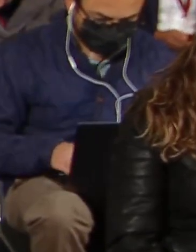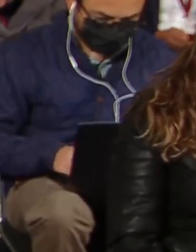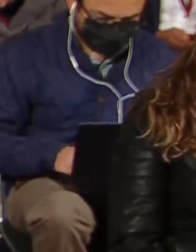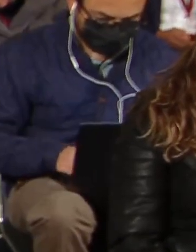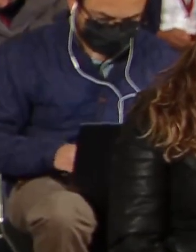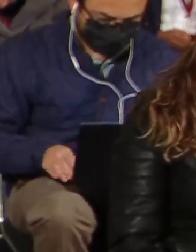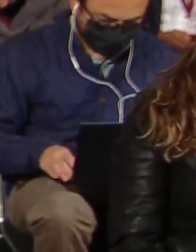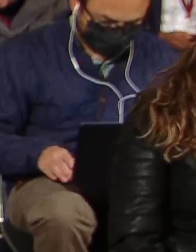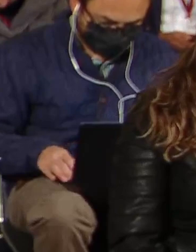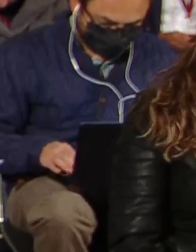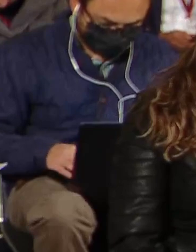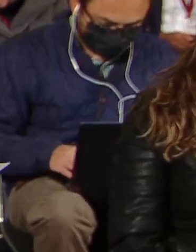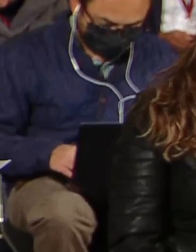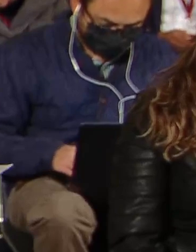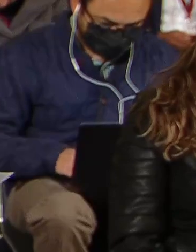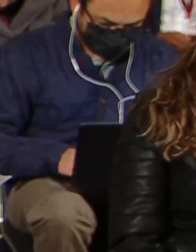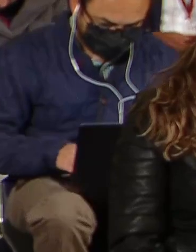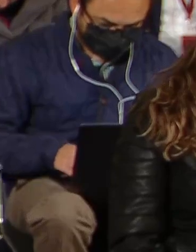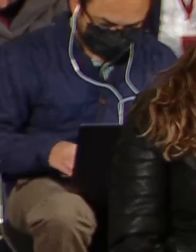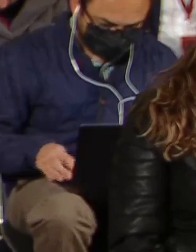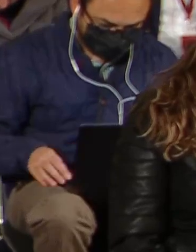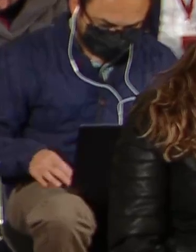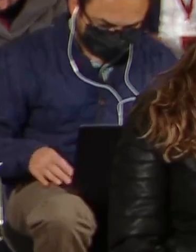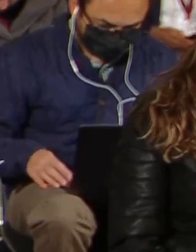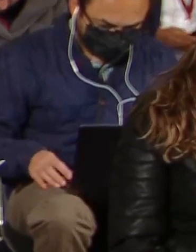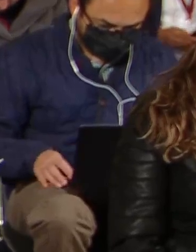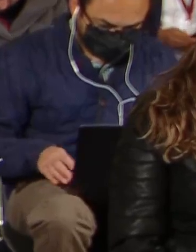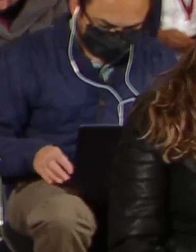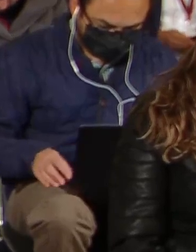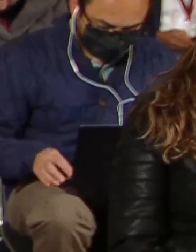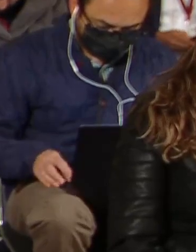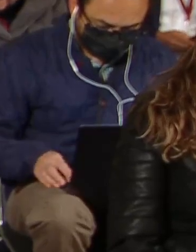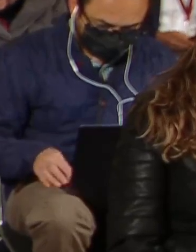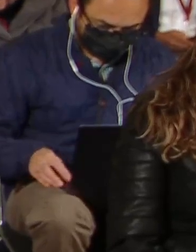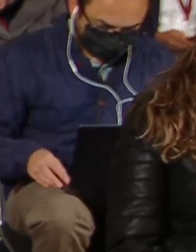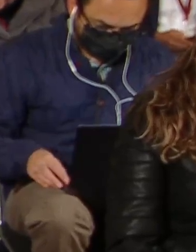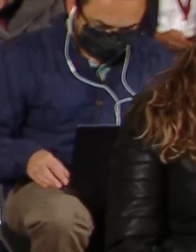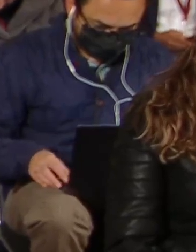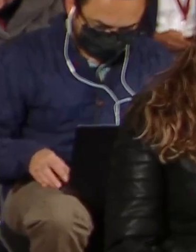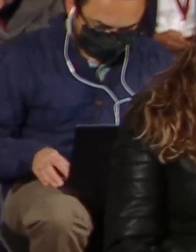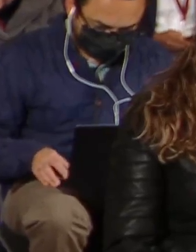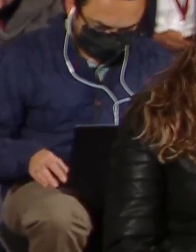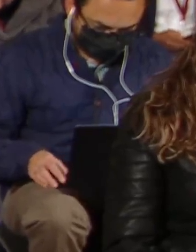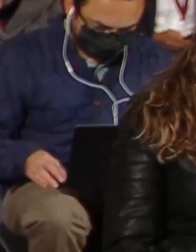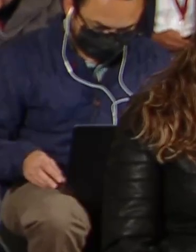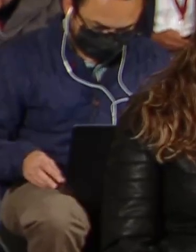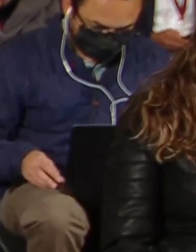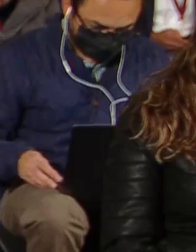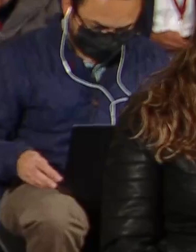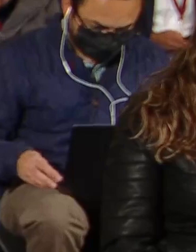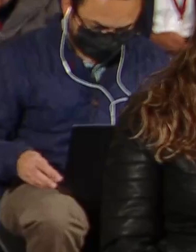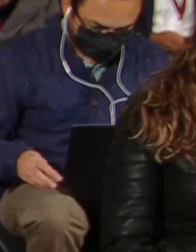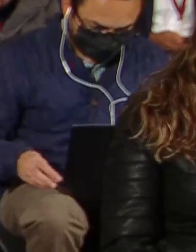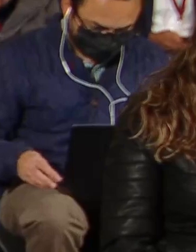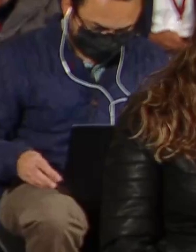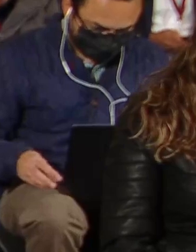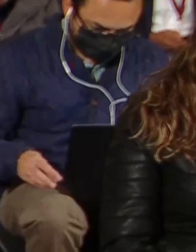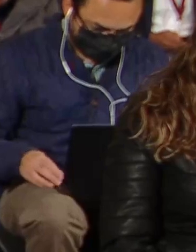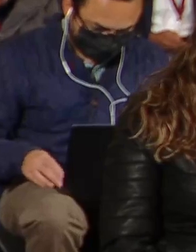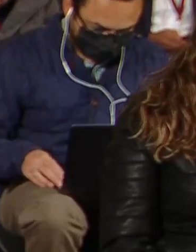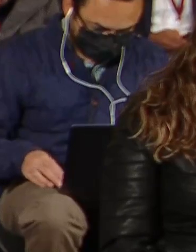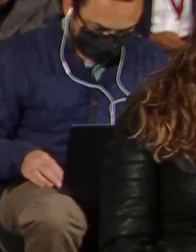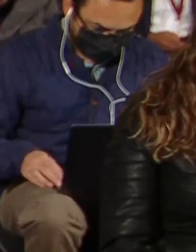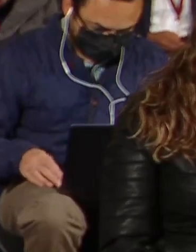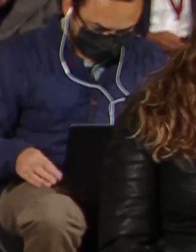porque en el gobierno del expresidente Calderón se les facultó a que sus integrantes sean elegidos por ellos mismos por 4 años y que se